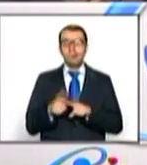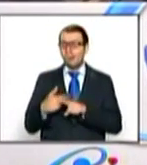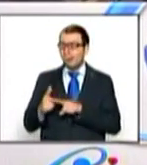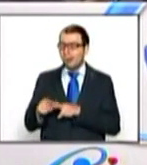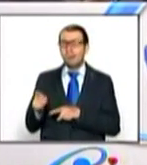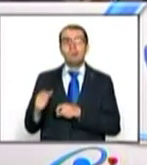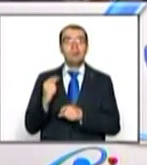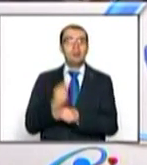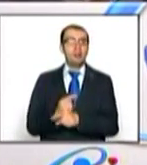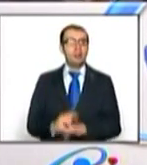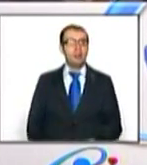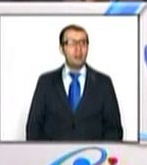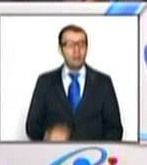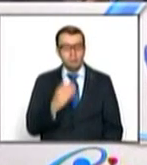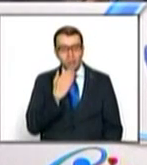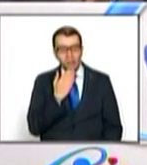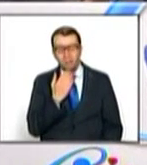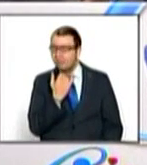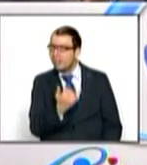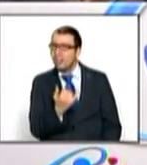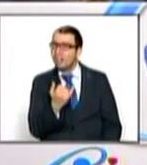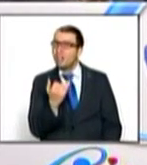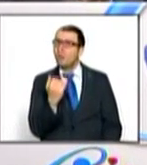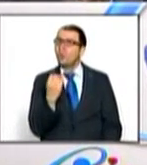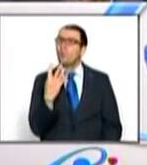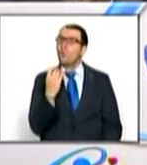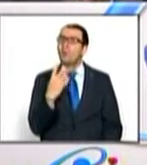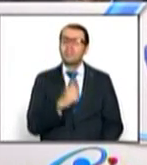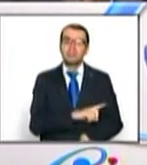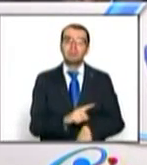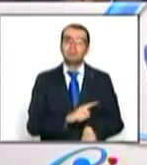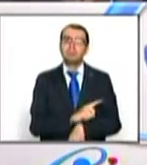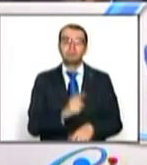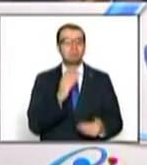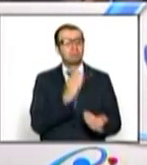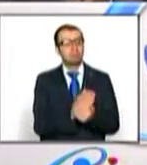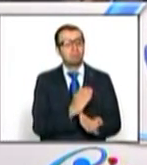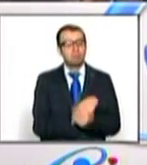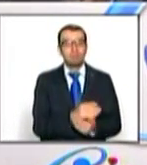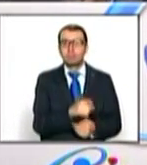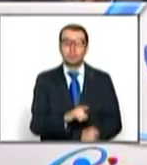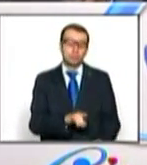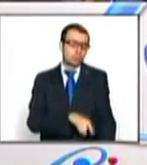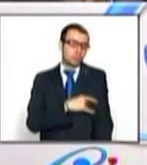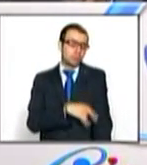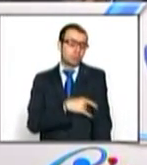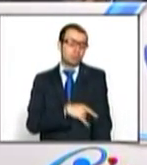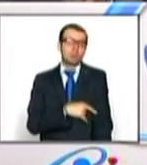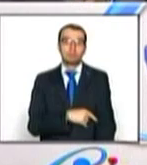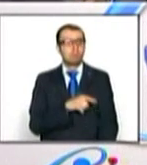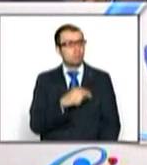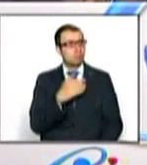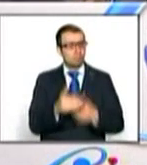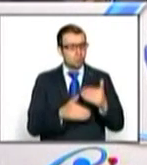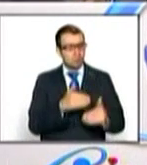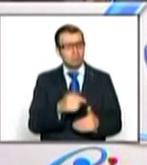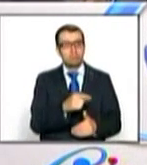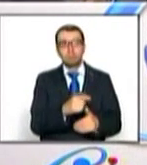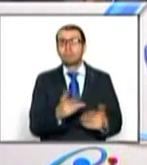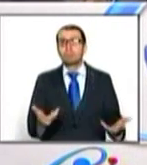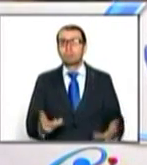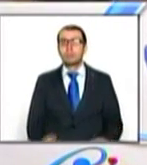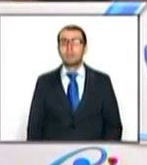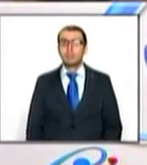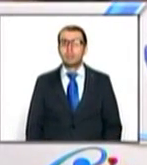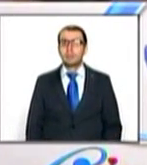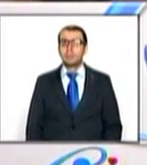una sesión de suero? ¿Cómo se debe suministrar? Hablemos un poco del procedimiento. Bueno, para el